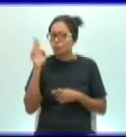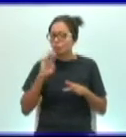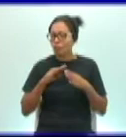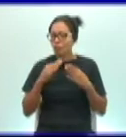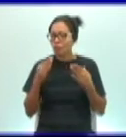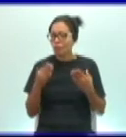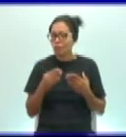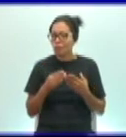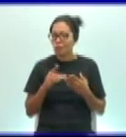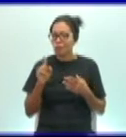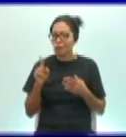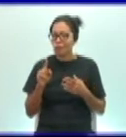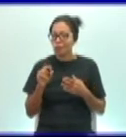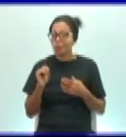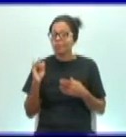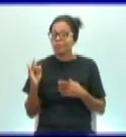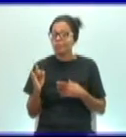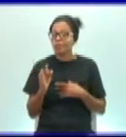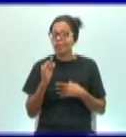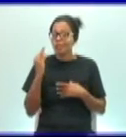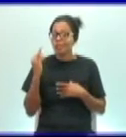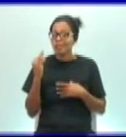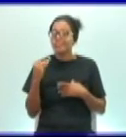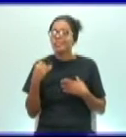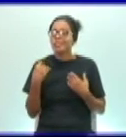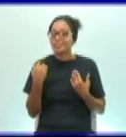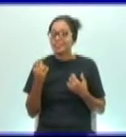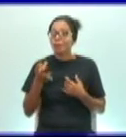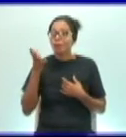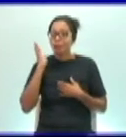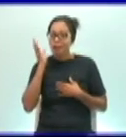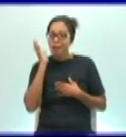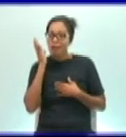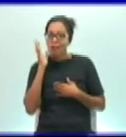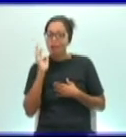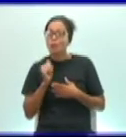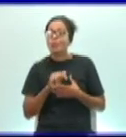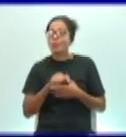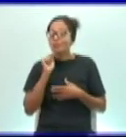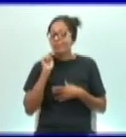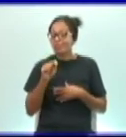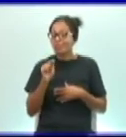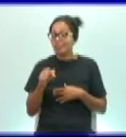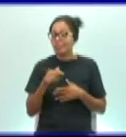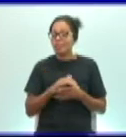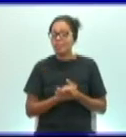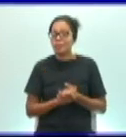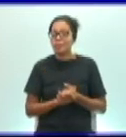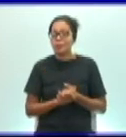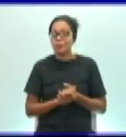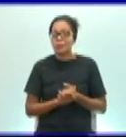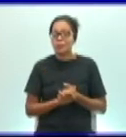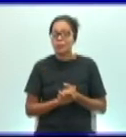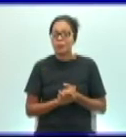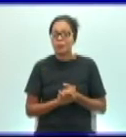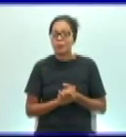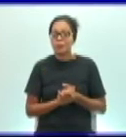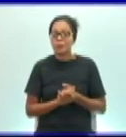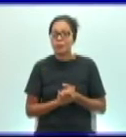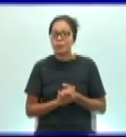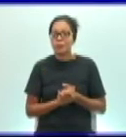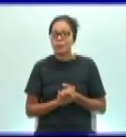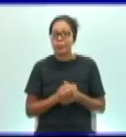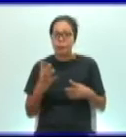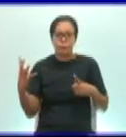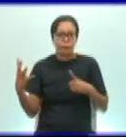la 7ª conferencia de la OEA habían condenado a Cuba por haber hecho una revolución extranjerizante, con todas unas ideas, o sea, nos condenaban